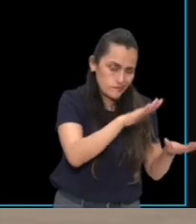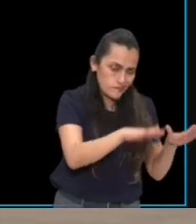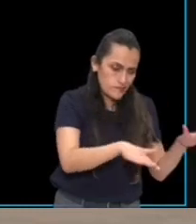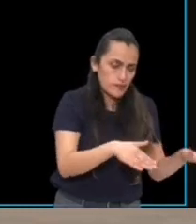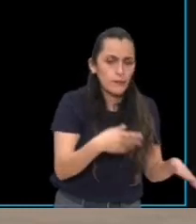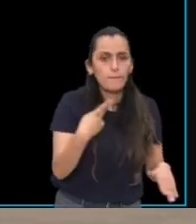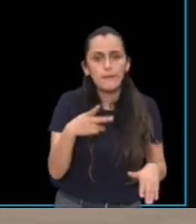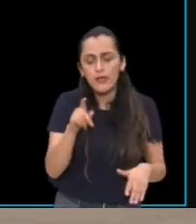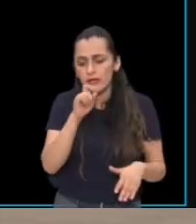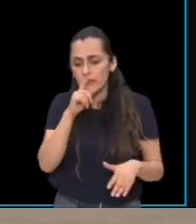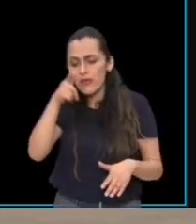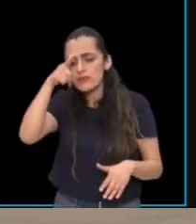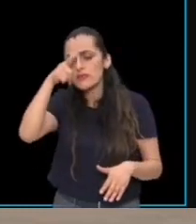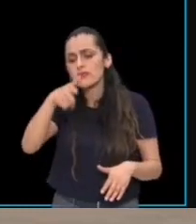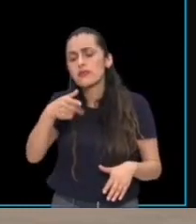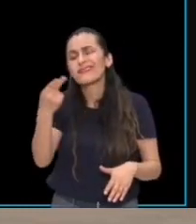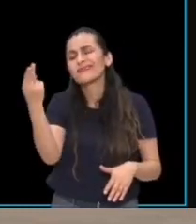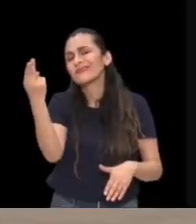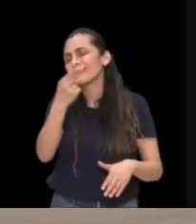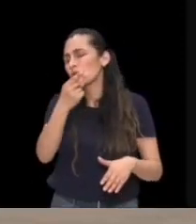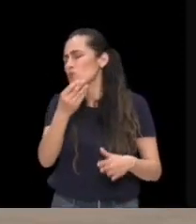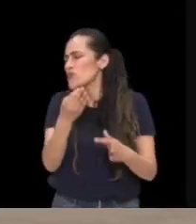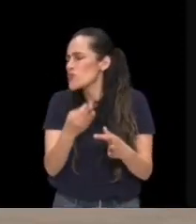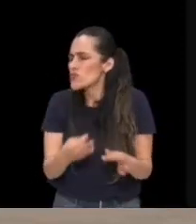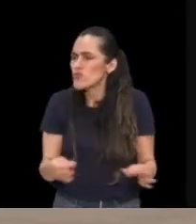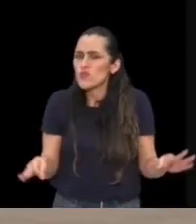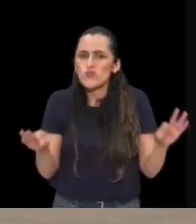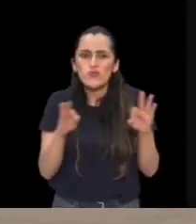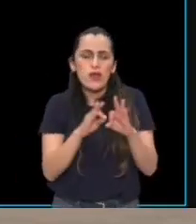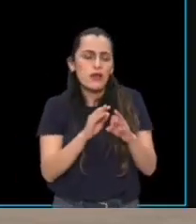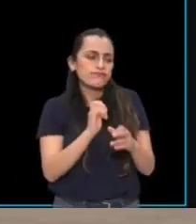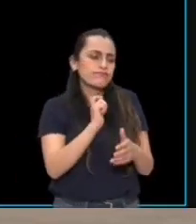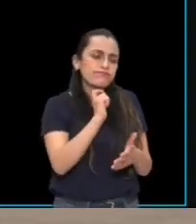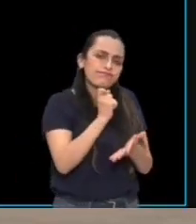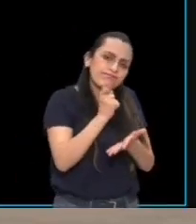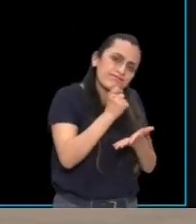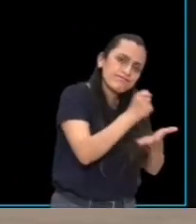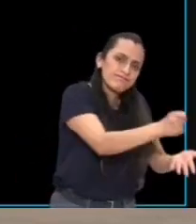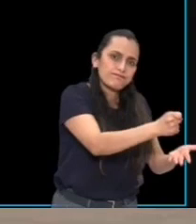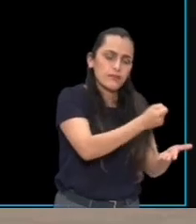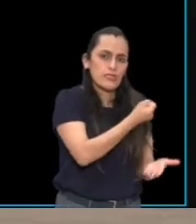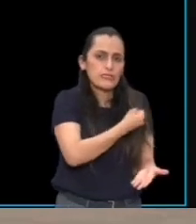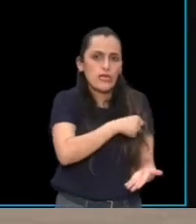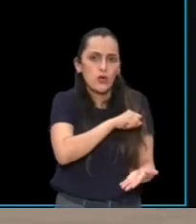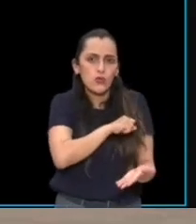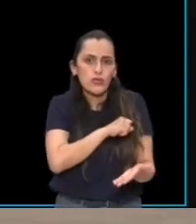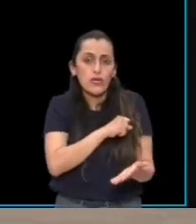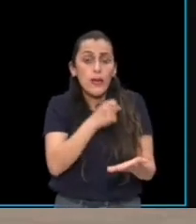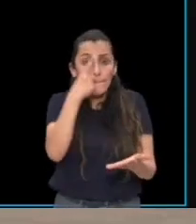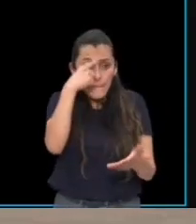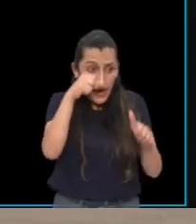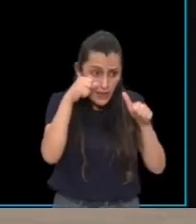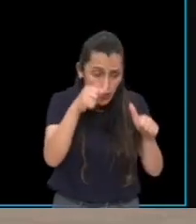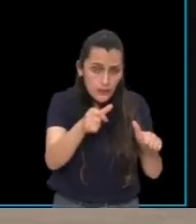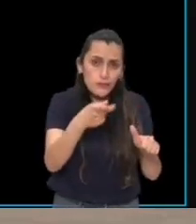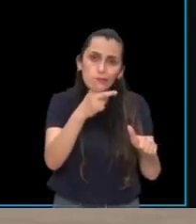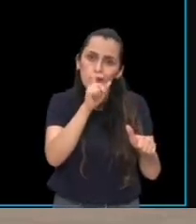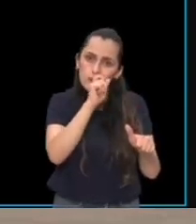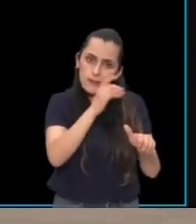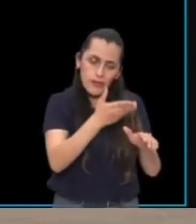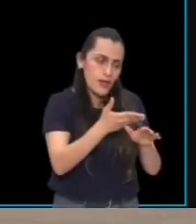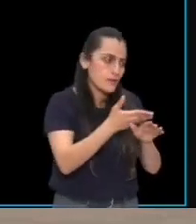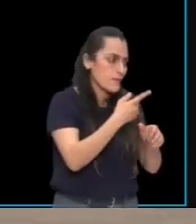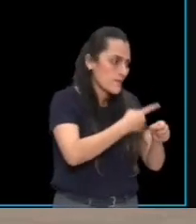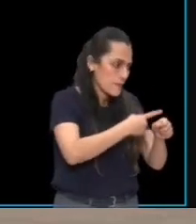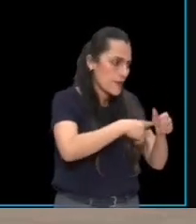invertir en salud. Es vital, tanto en la parte preventiva como en la parte de la atención, y se tienen que sentar nuevas bases. Problemas graves,